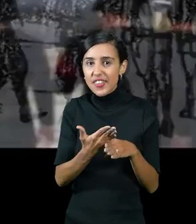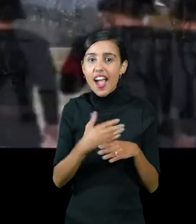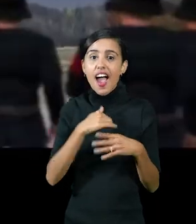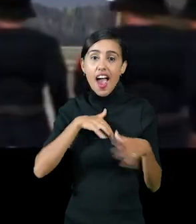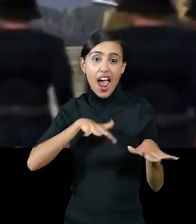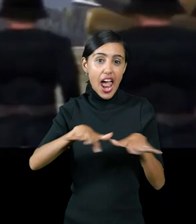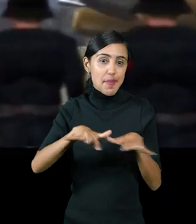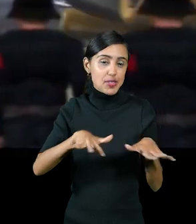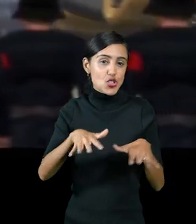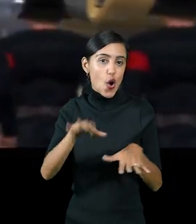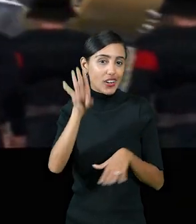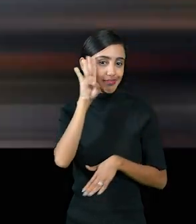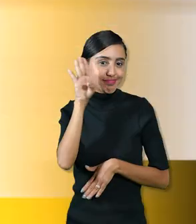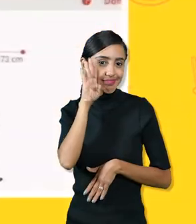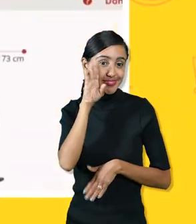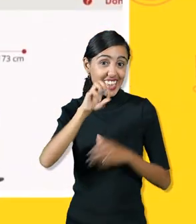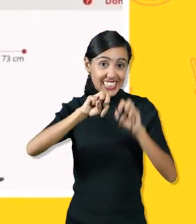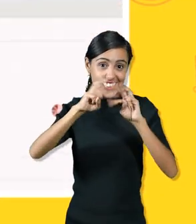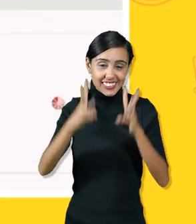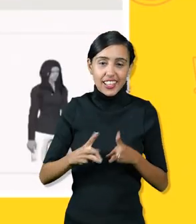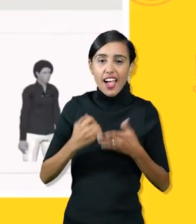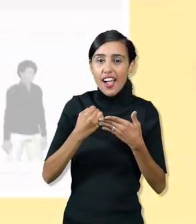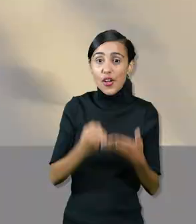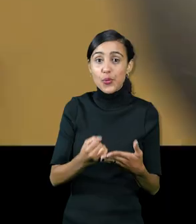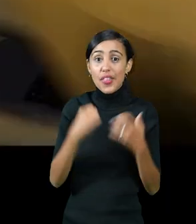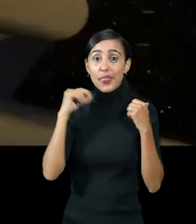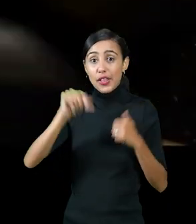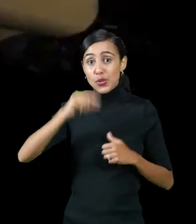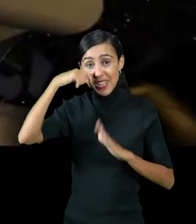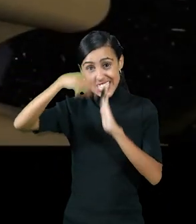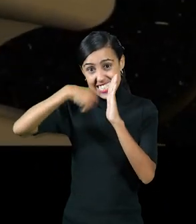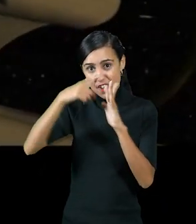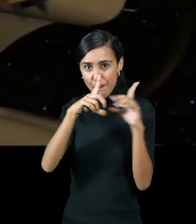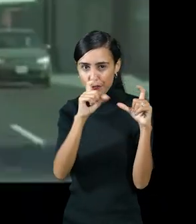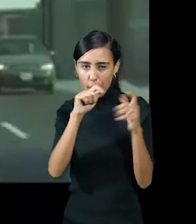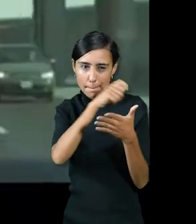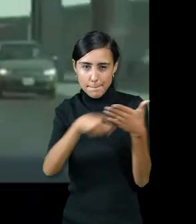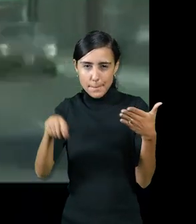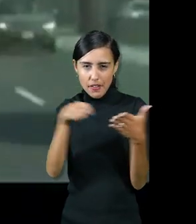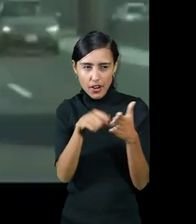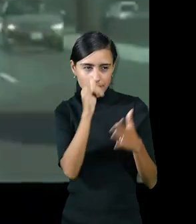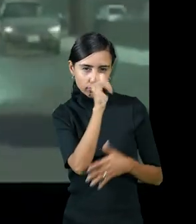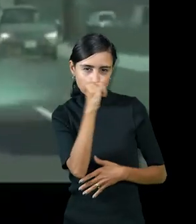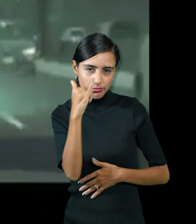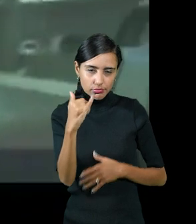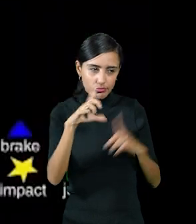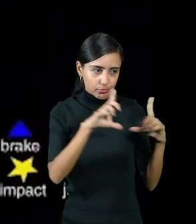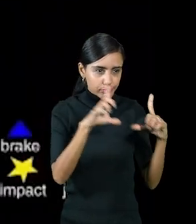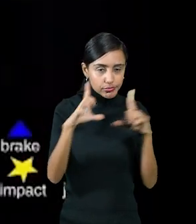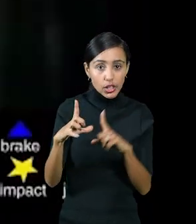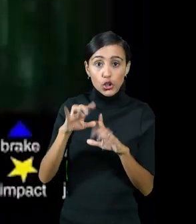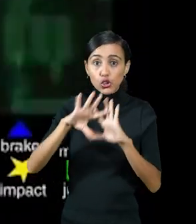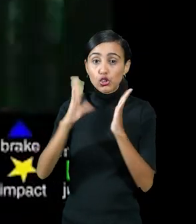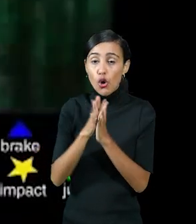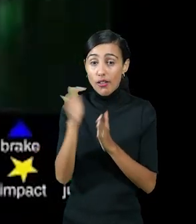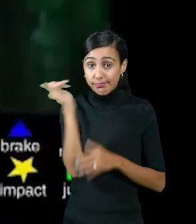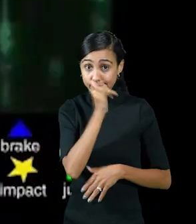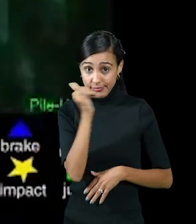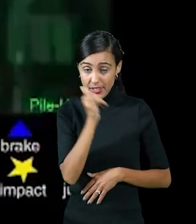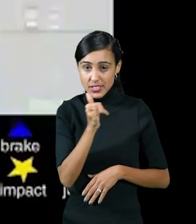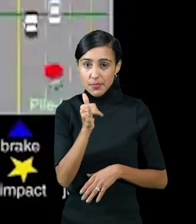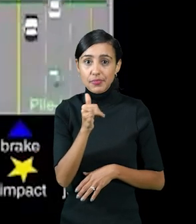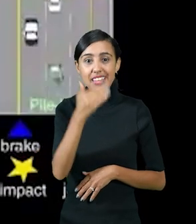digitales que ayudan a los directores de cine y de fotografía a planificar las tomas y la grabación gracias a